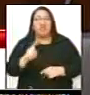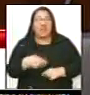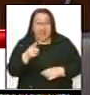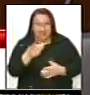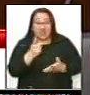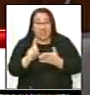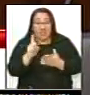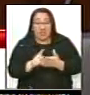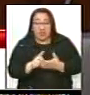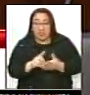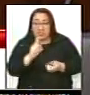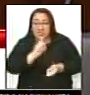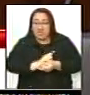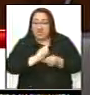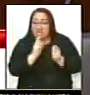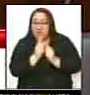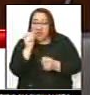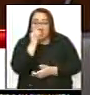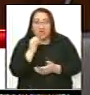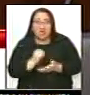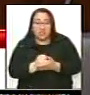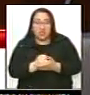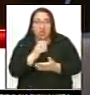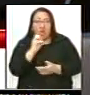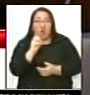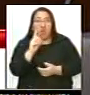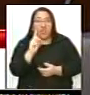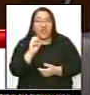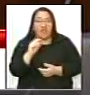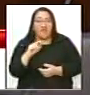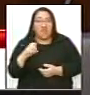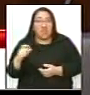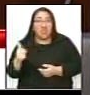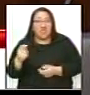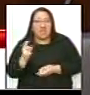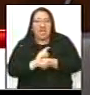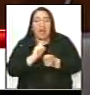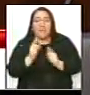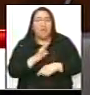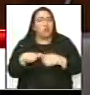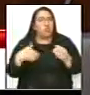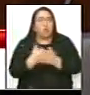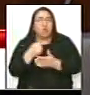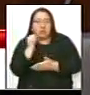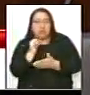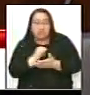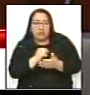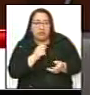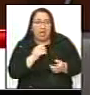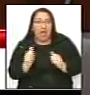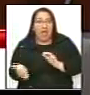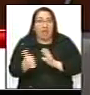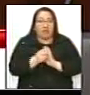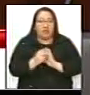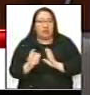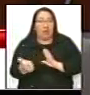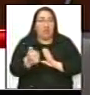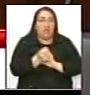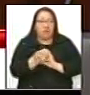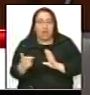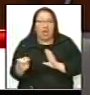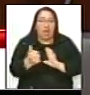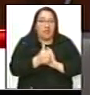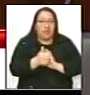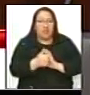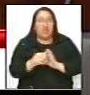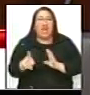datos. Se cambió el diseño. Odebrecht cambió el diseño como cambiaba todos los diseños a través de adendas. Por